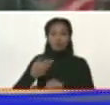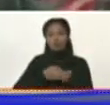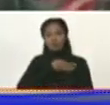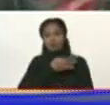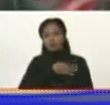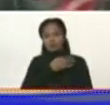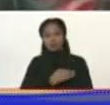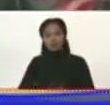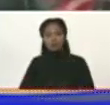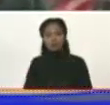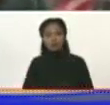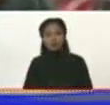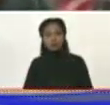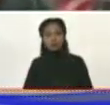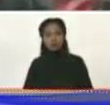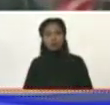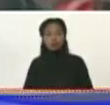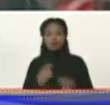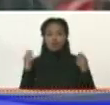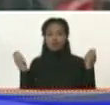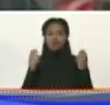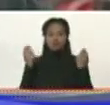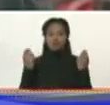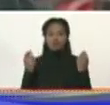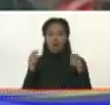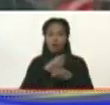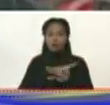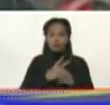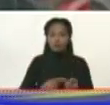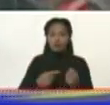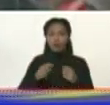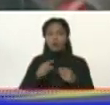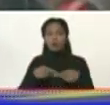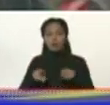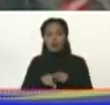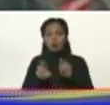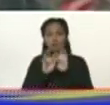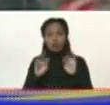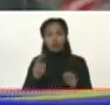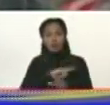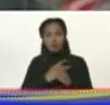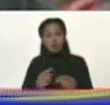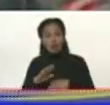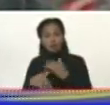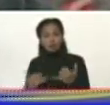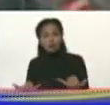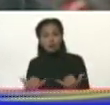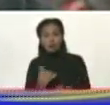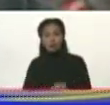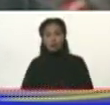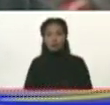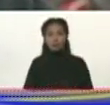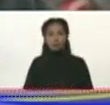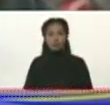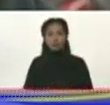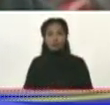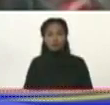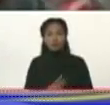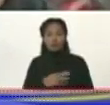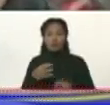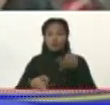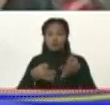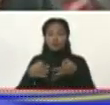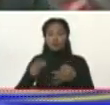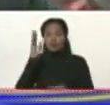sociales que pulsaron allí de manera muy fuerte al poder, en este caso, al Poder Judicial